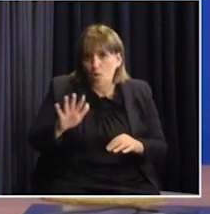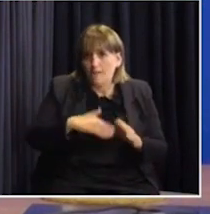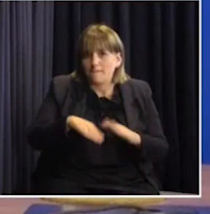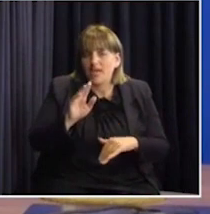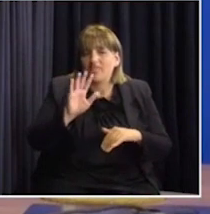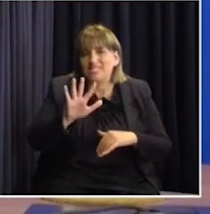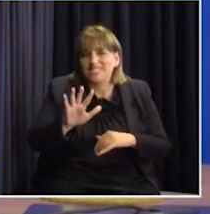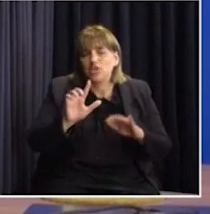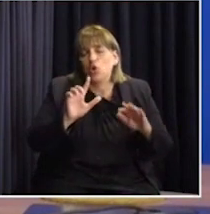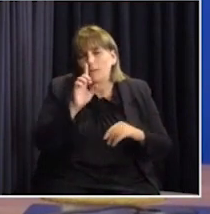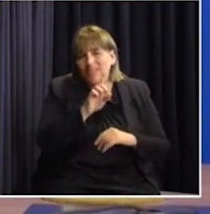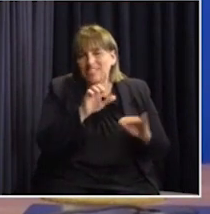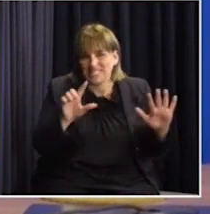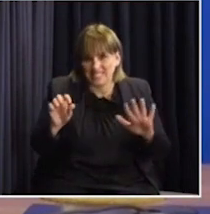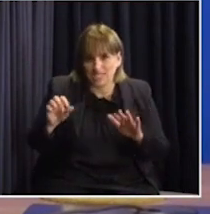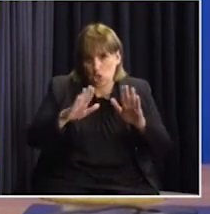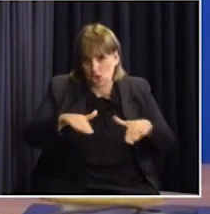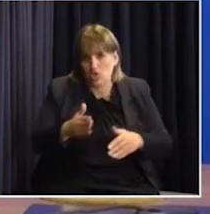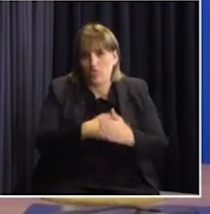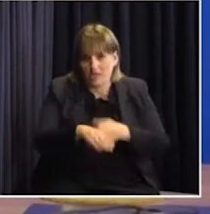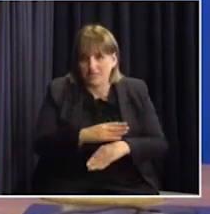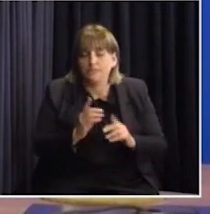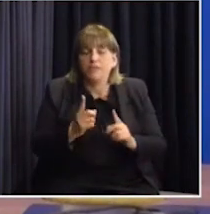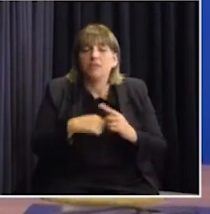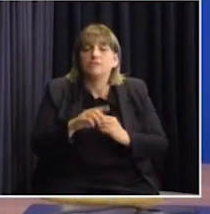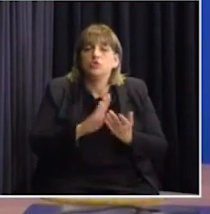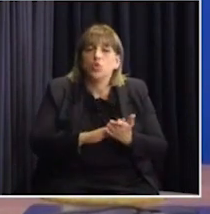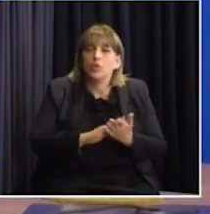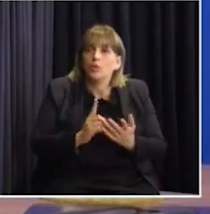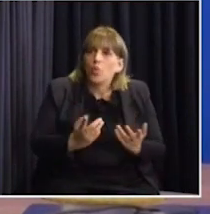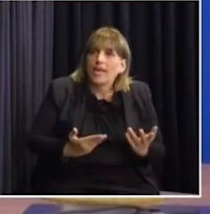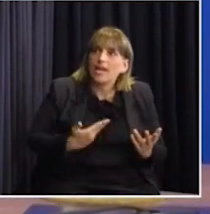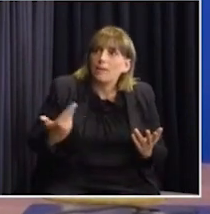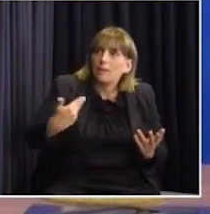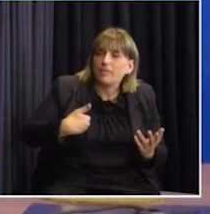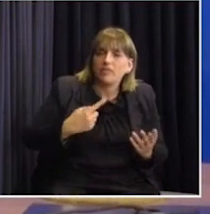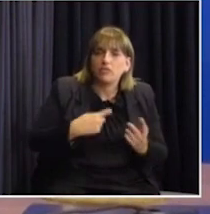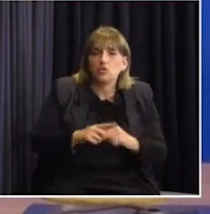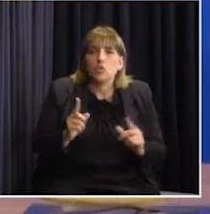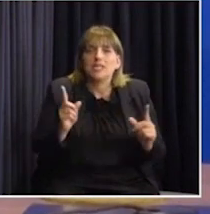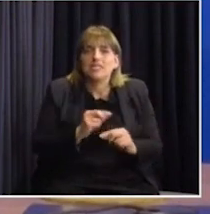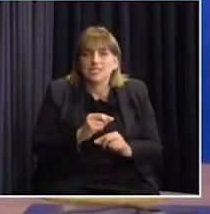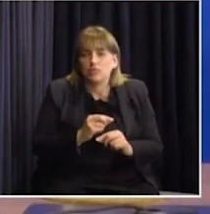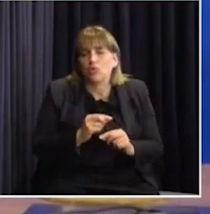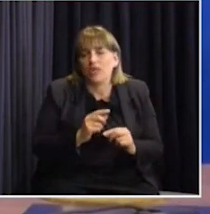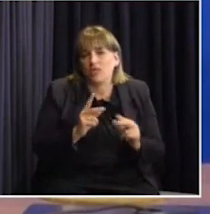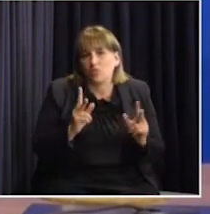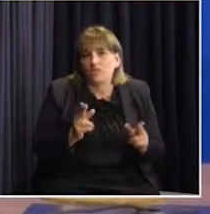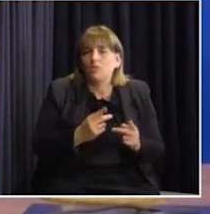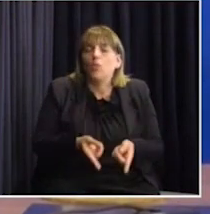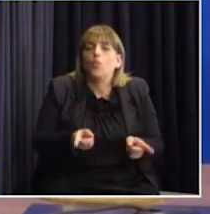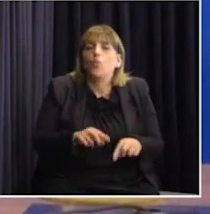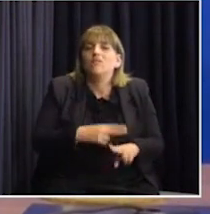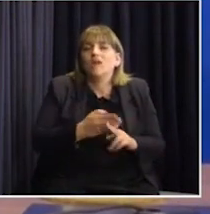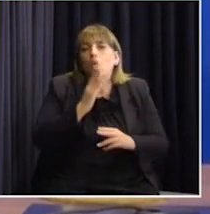niños también atendiendo a un reclamo por esa necesidad de culminación de los ciclos educativos se reabre el